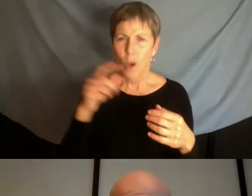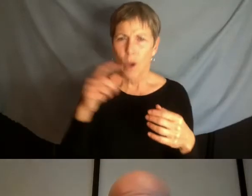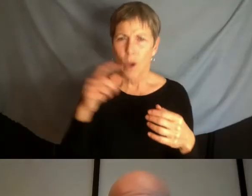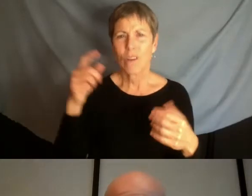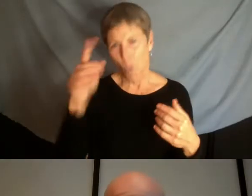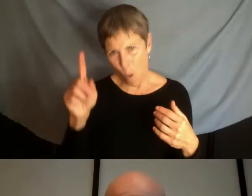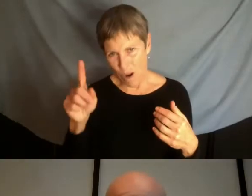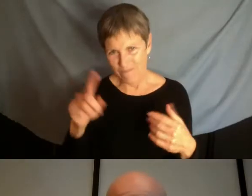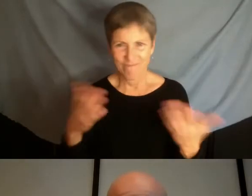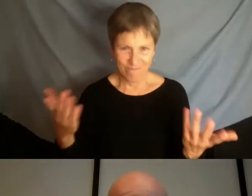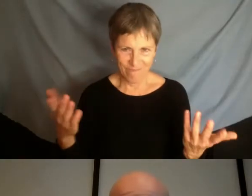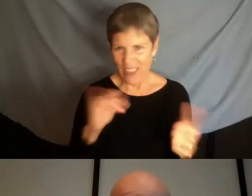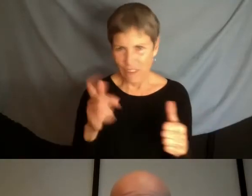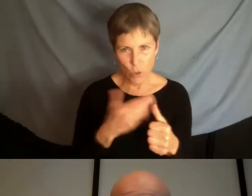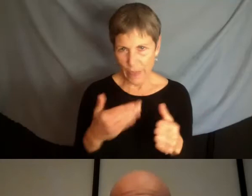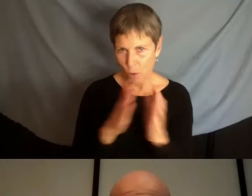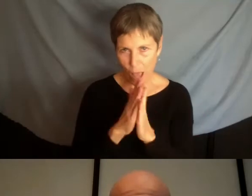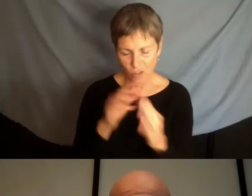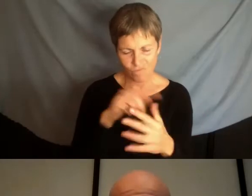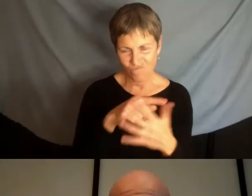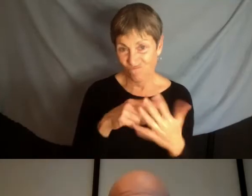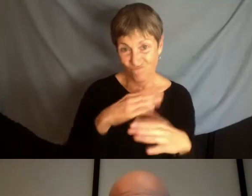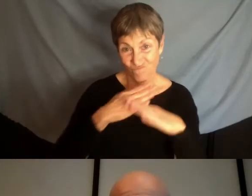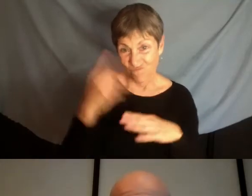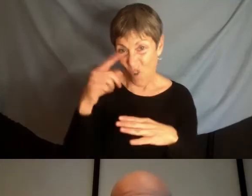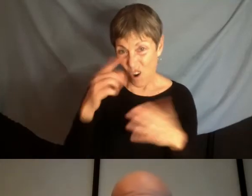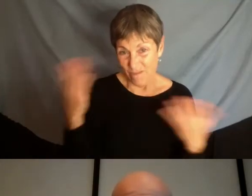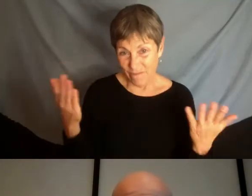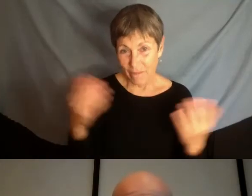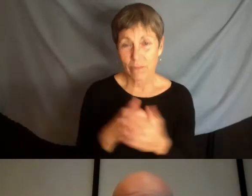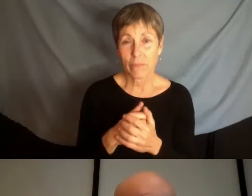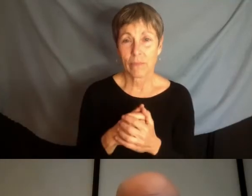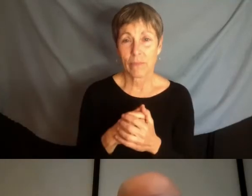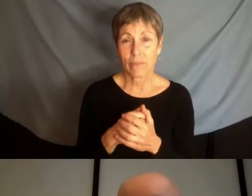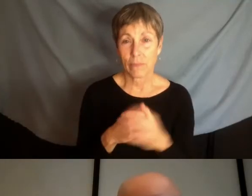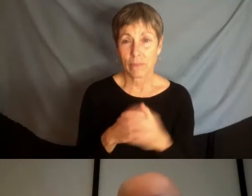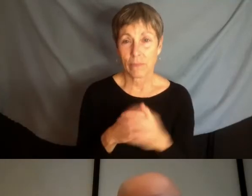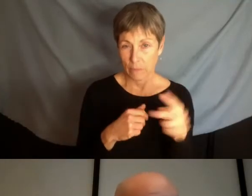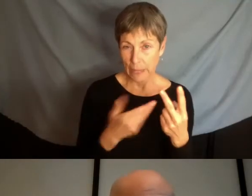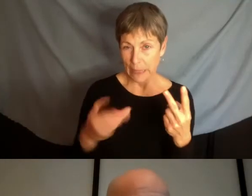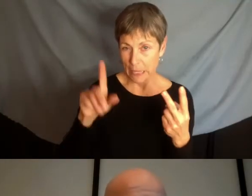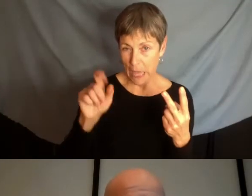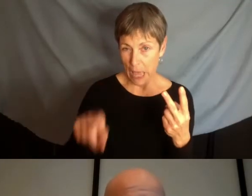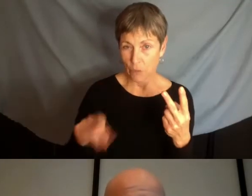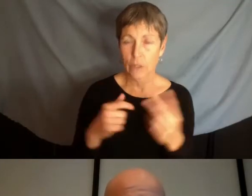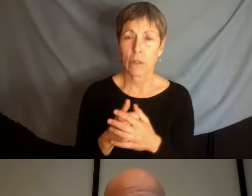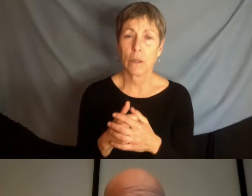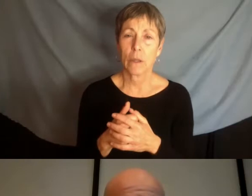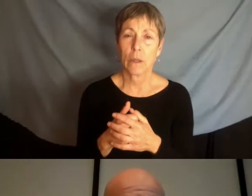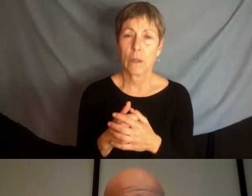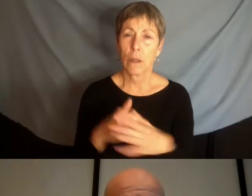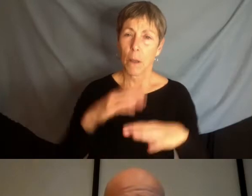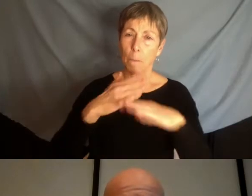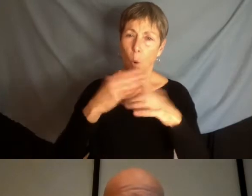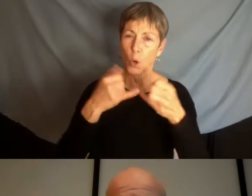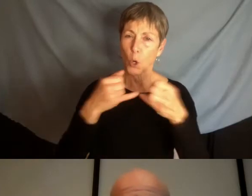para quién y para qué son las fronteras, número uno. Número dos, yo creo que tenemos que preguntar